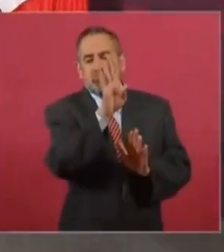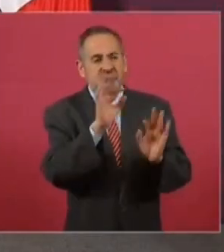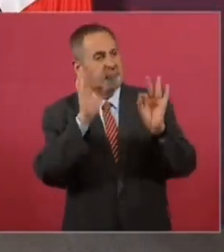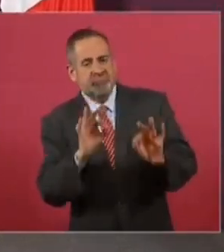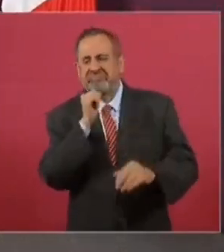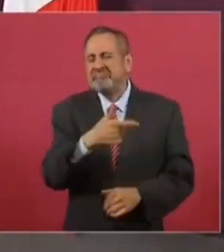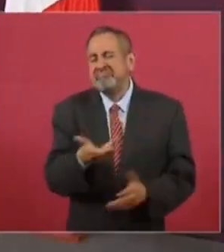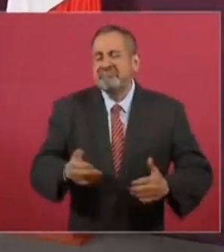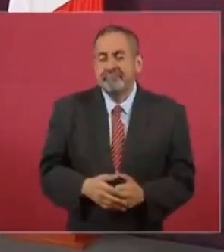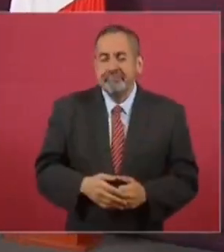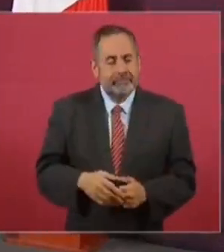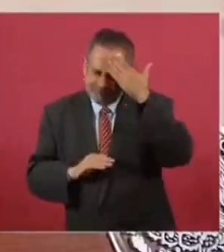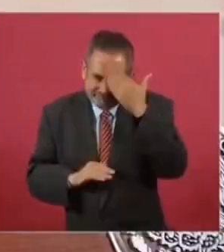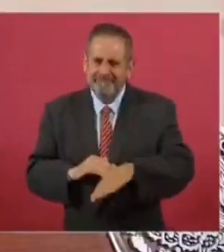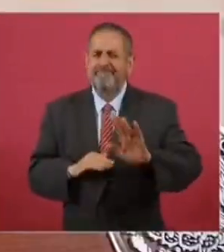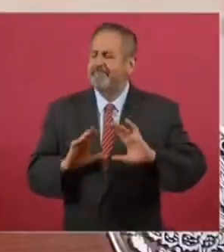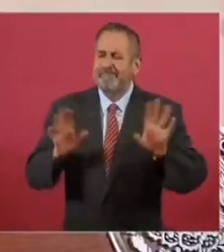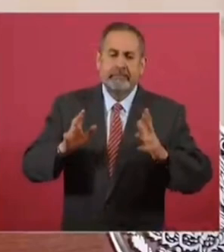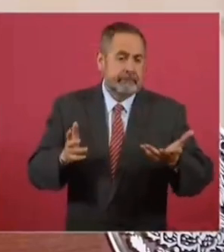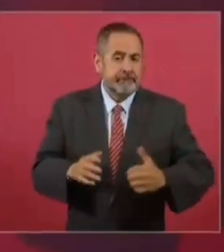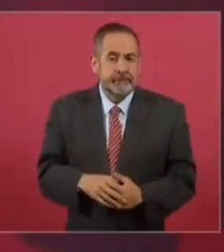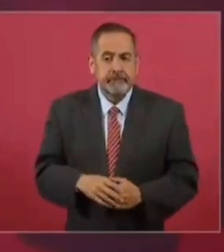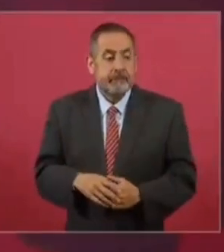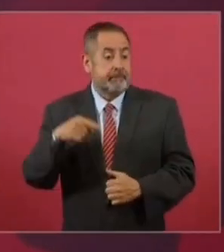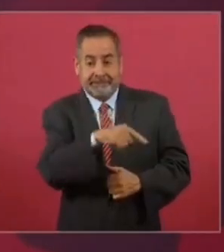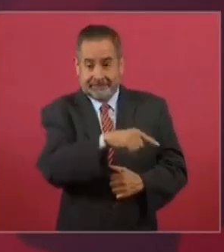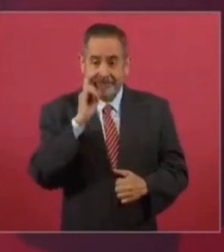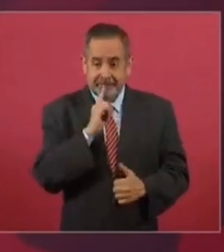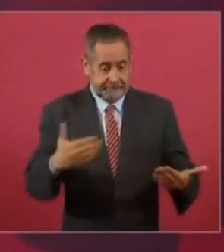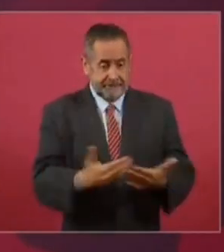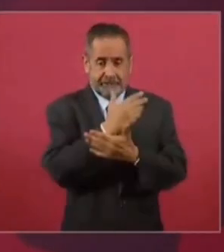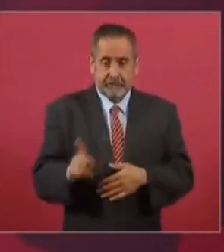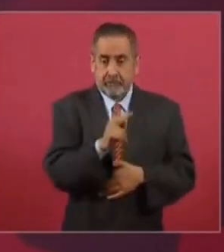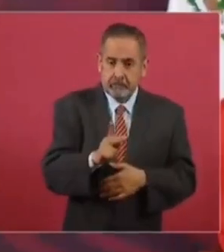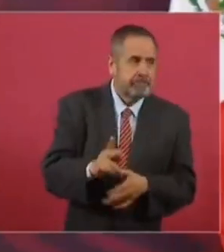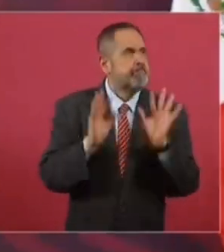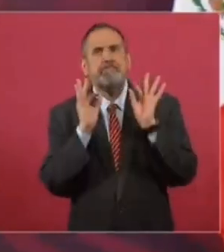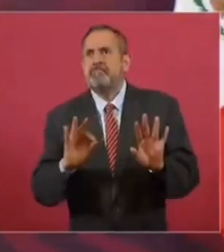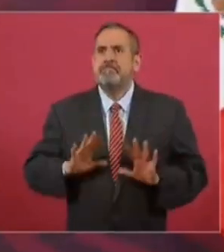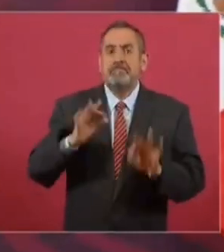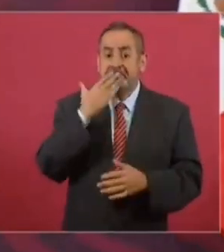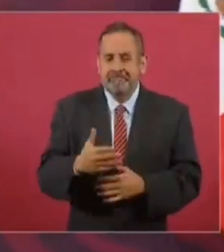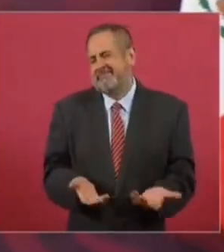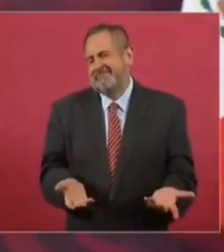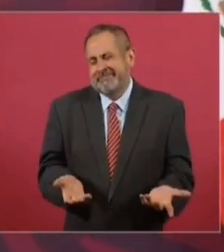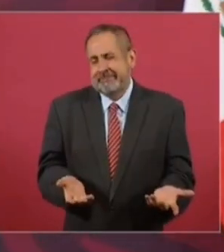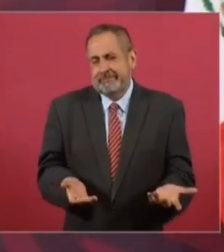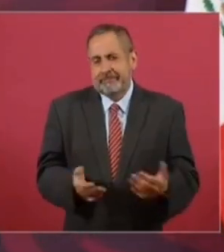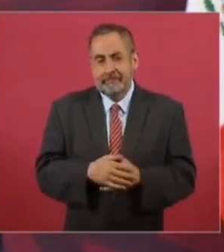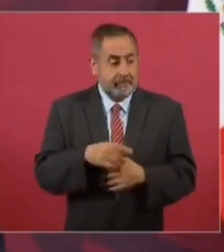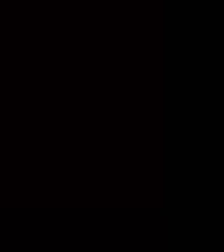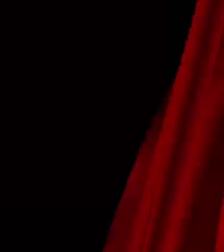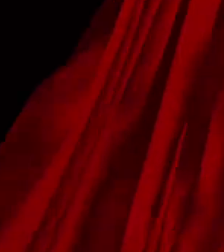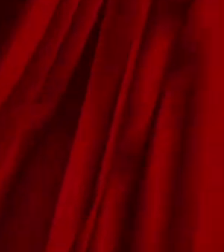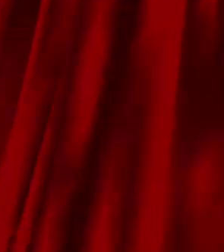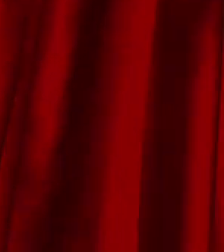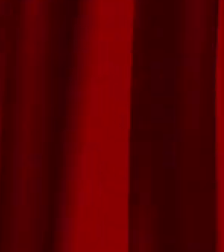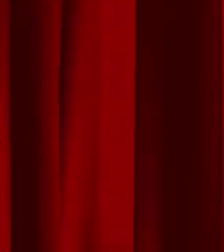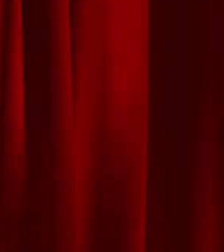datos. Porque son otros tiempos. Y el haber nacido en un pueblo no significa que se le tiene amor al pueblo.